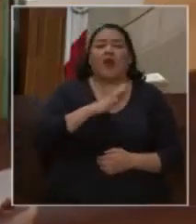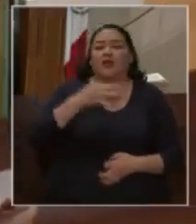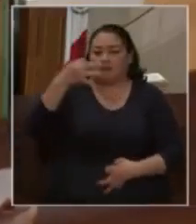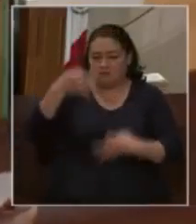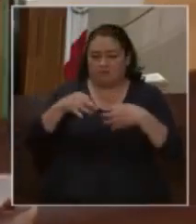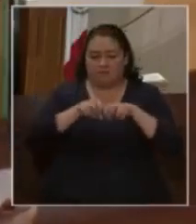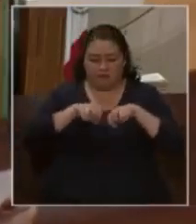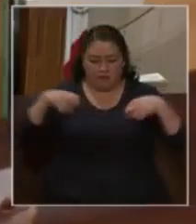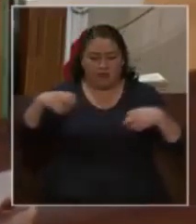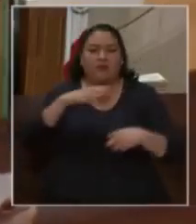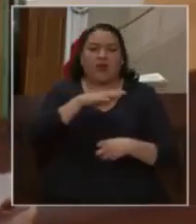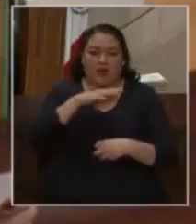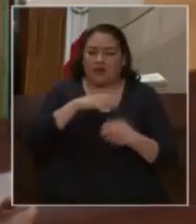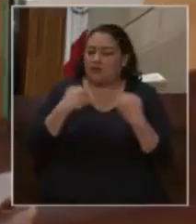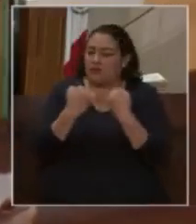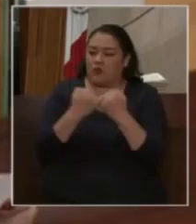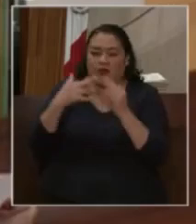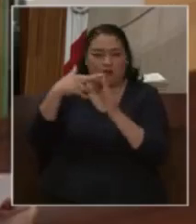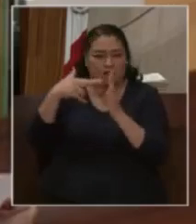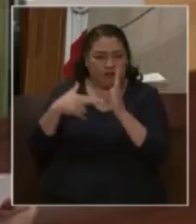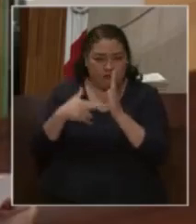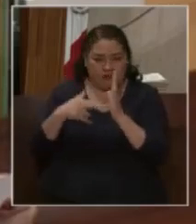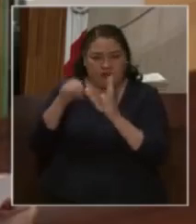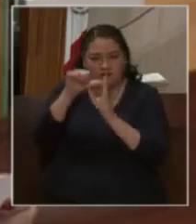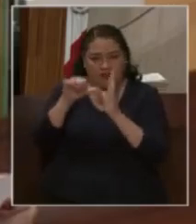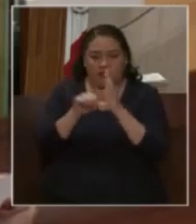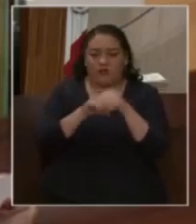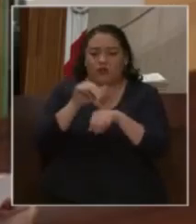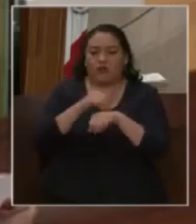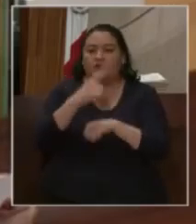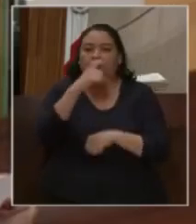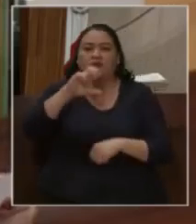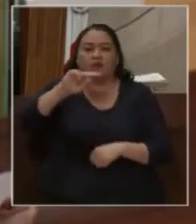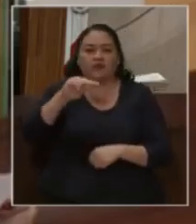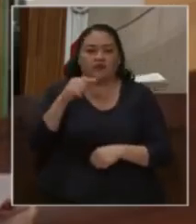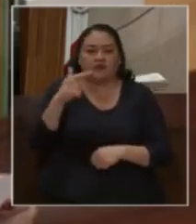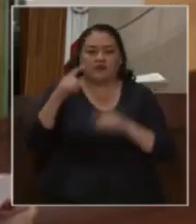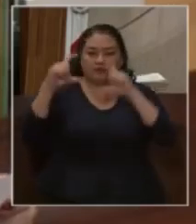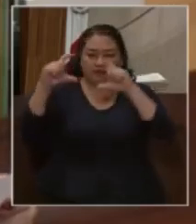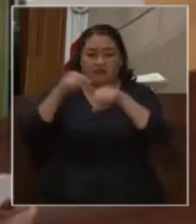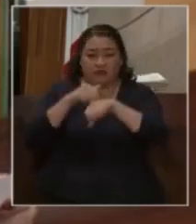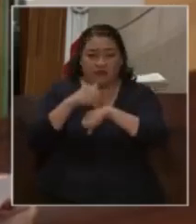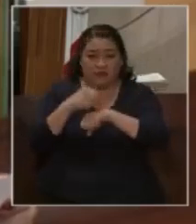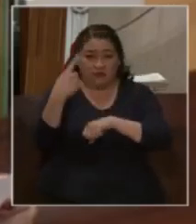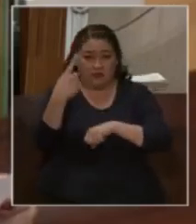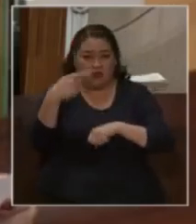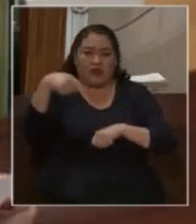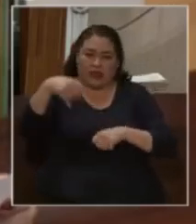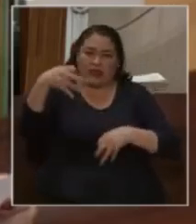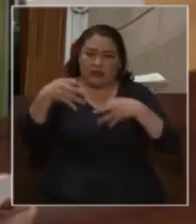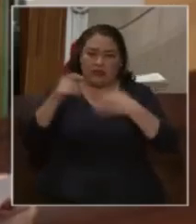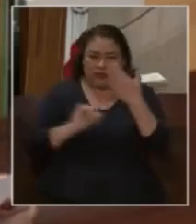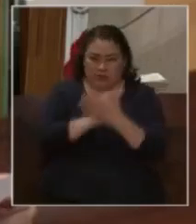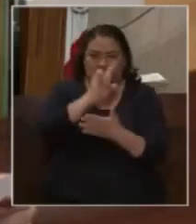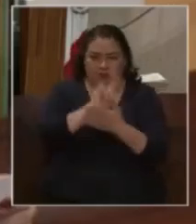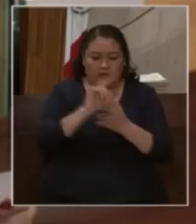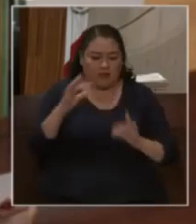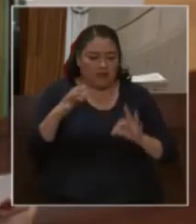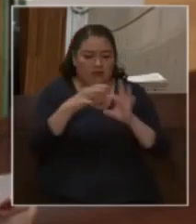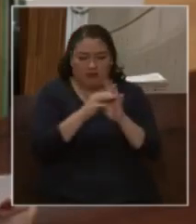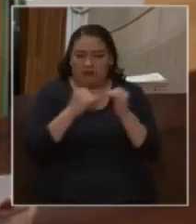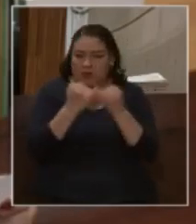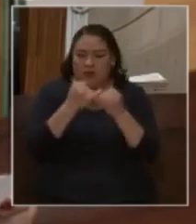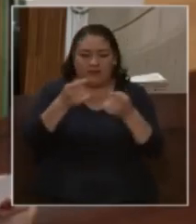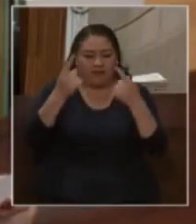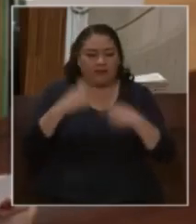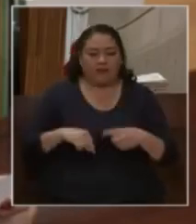para sesionar válidamente de conformidad con lo previsto en el artículo 187, párrafo primero de la Ley Orgánica del Poder Judicial de la Federación.